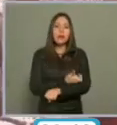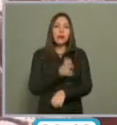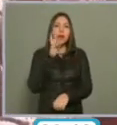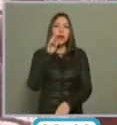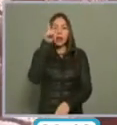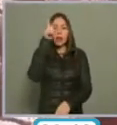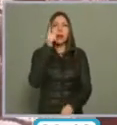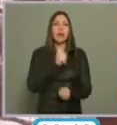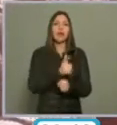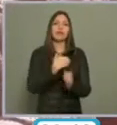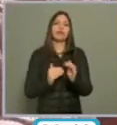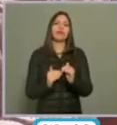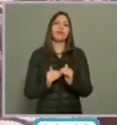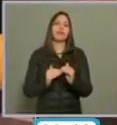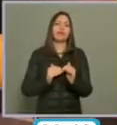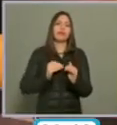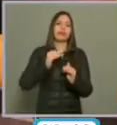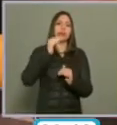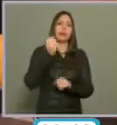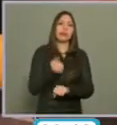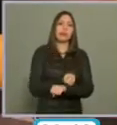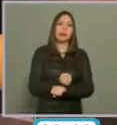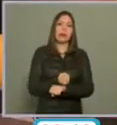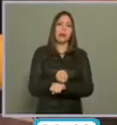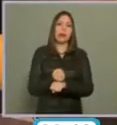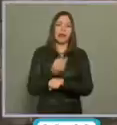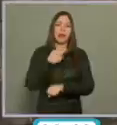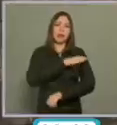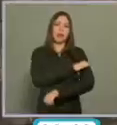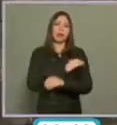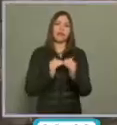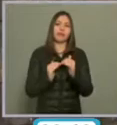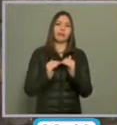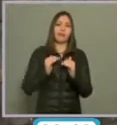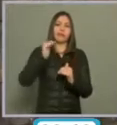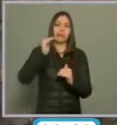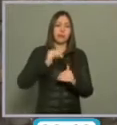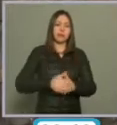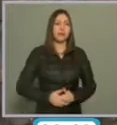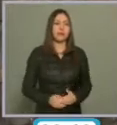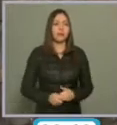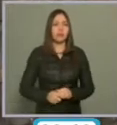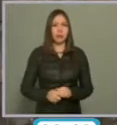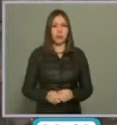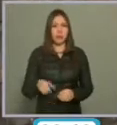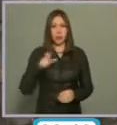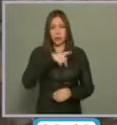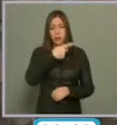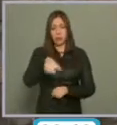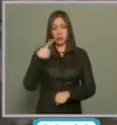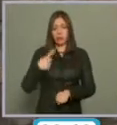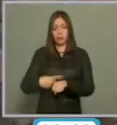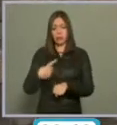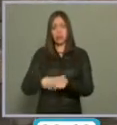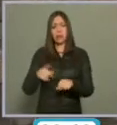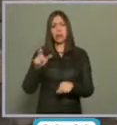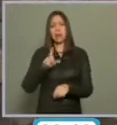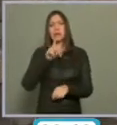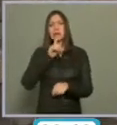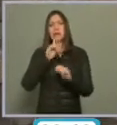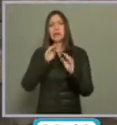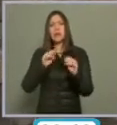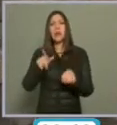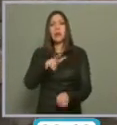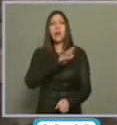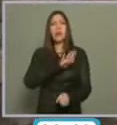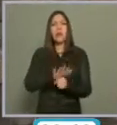encuentran cifras altas de presión arterial. Oiga, doctor, y al hablar de que es una enfermedad silenciosa, ¿cuáles son los síntomas que puede